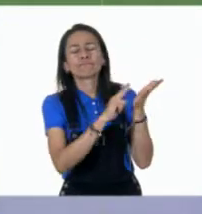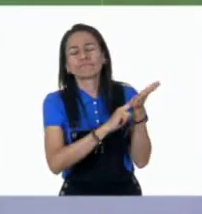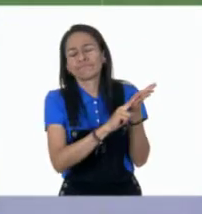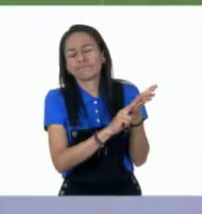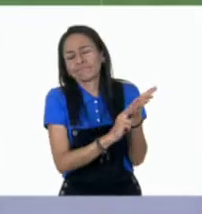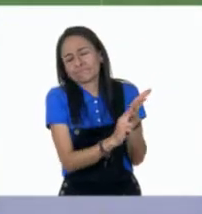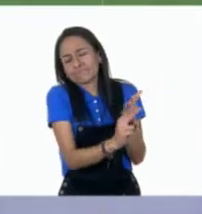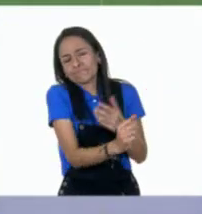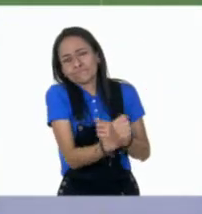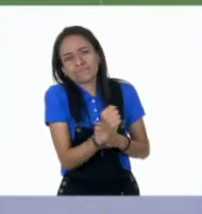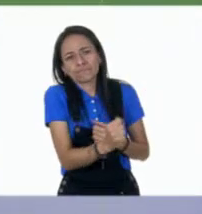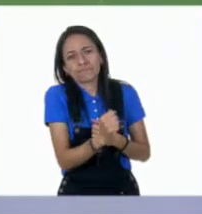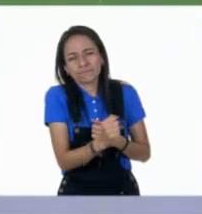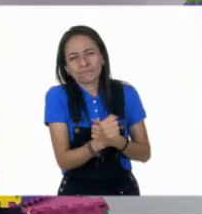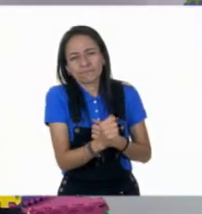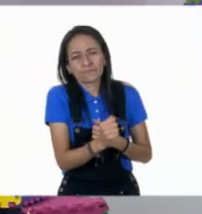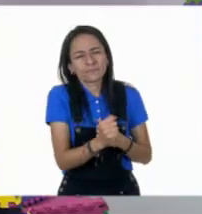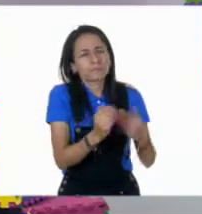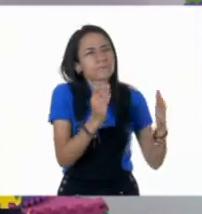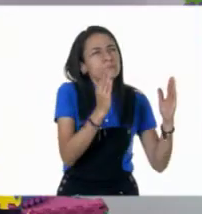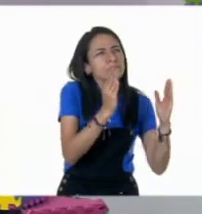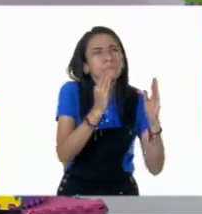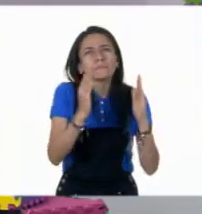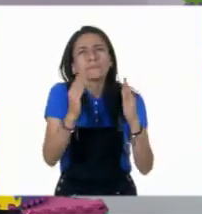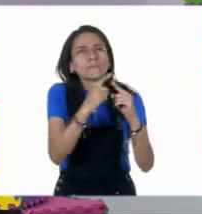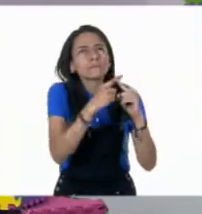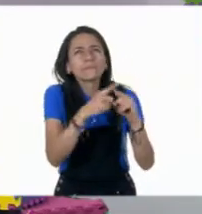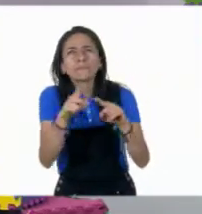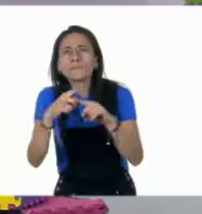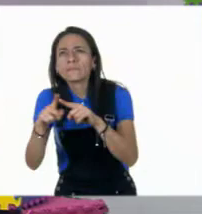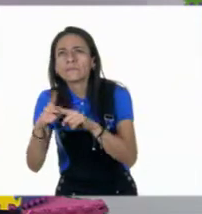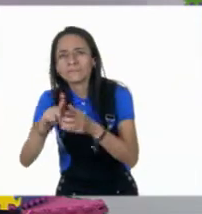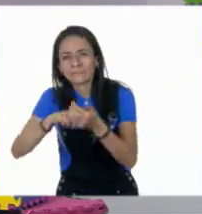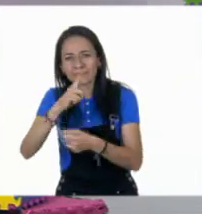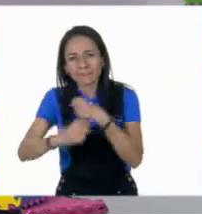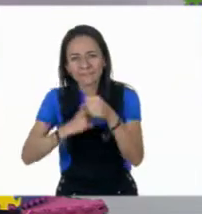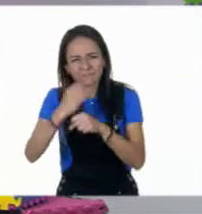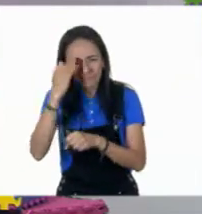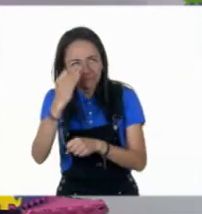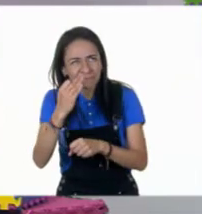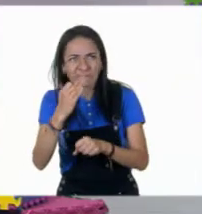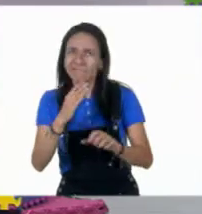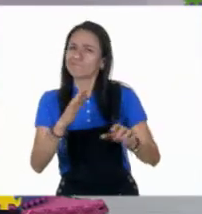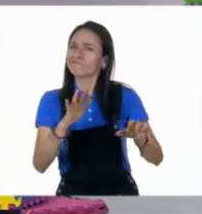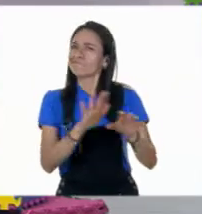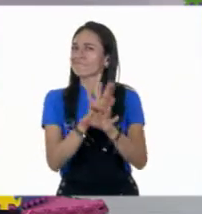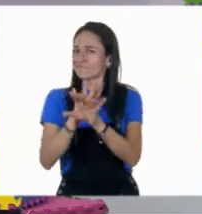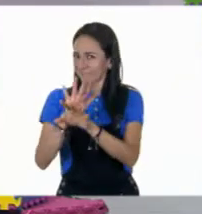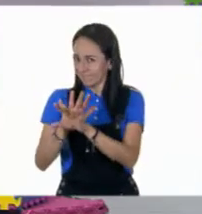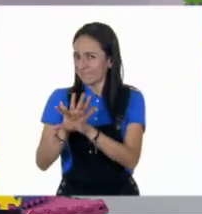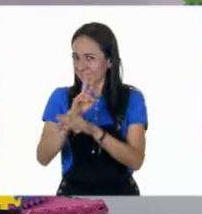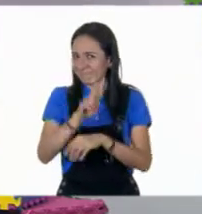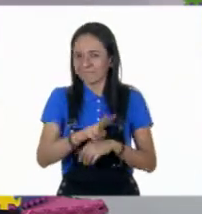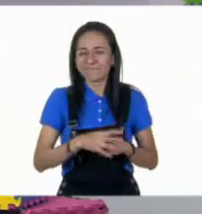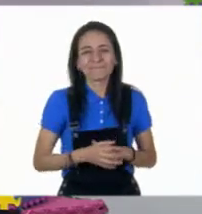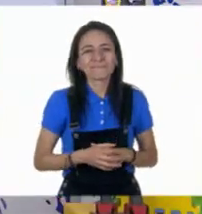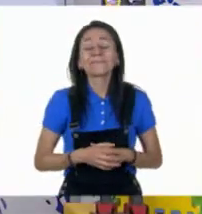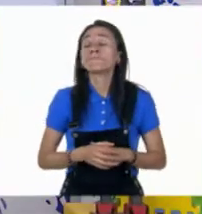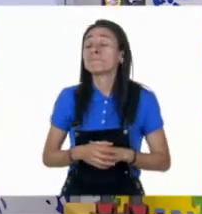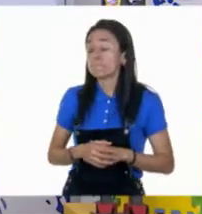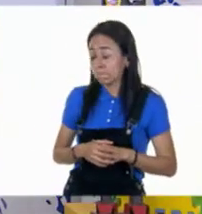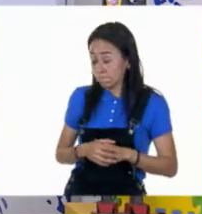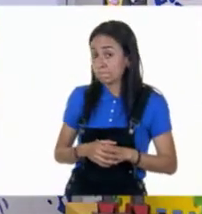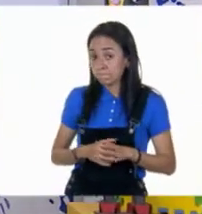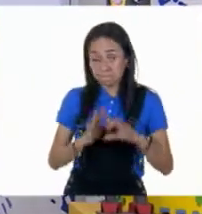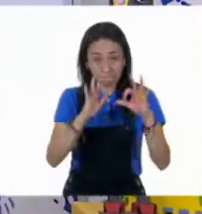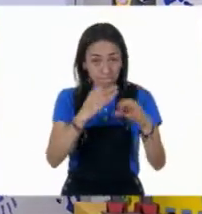diferencia de otras épocas del año. Ajá. Excelente.